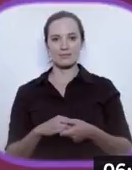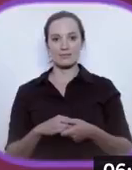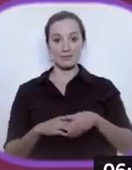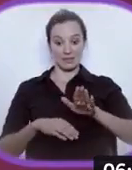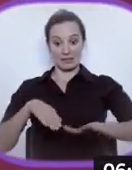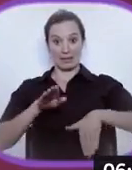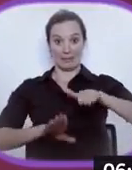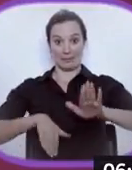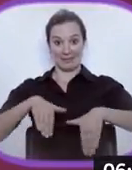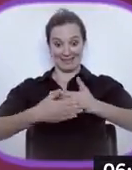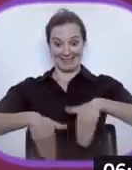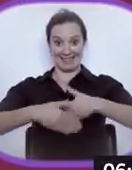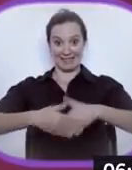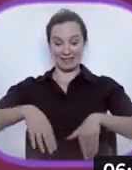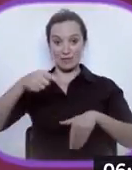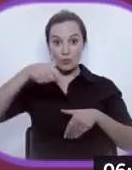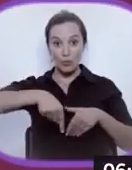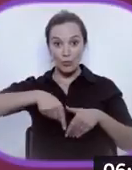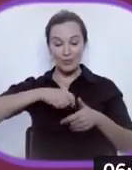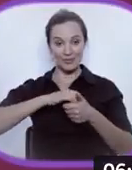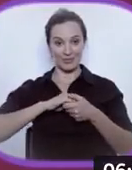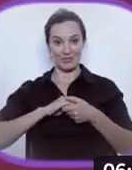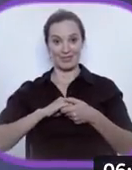La Pantera Rosa, en